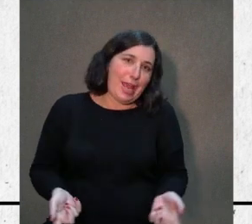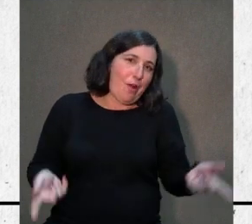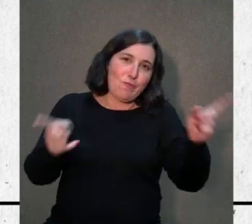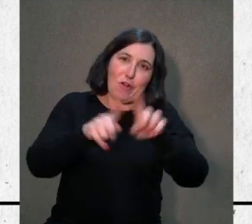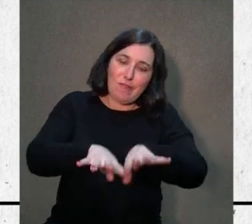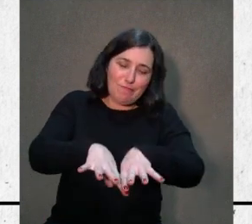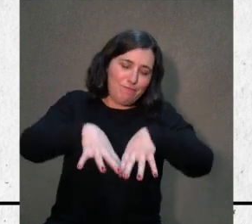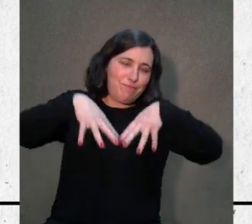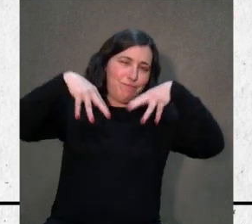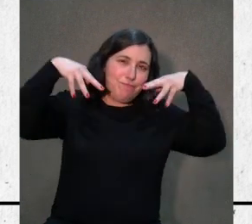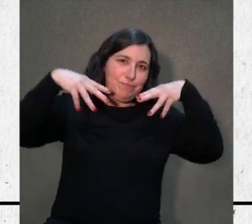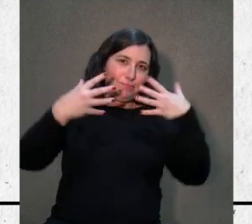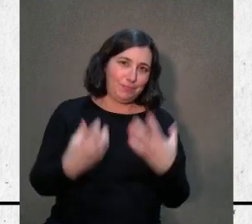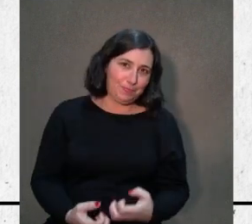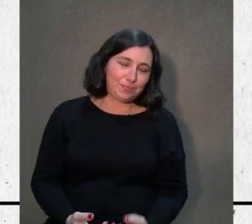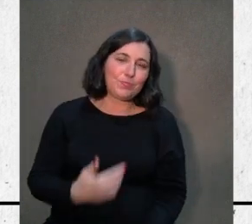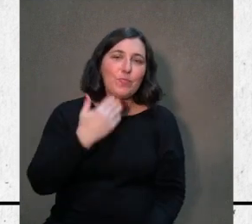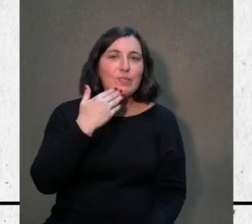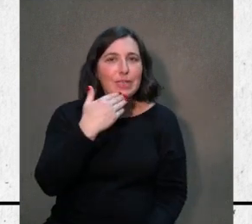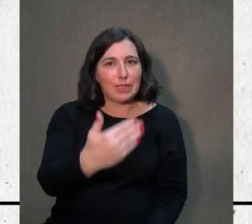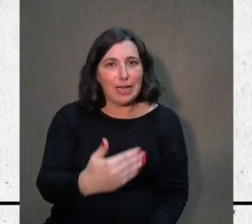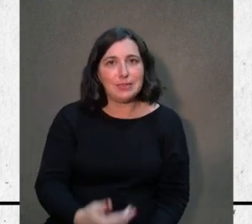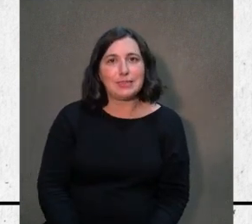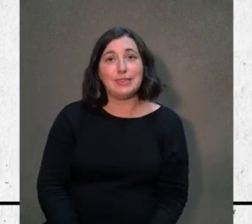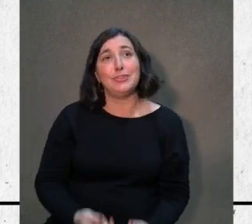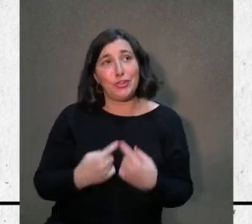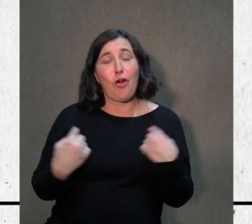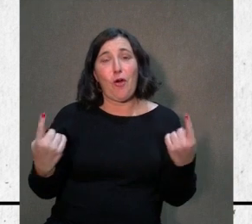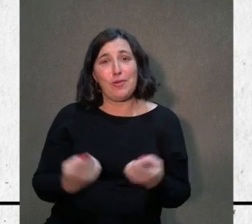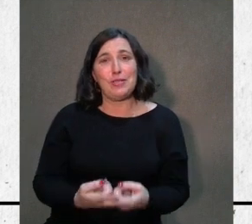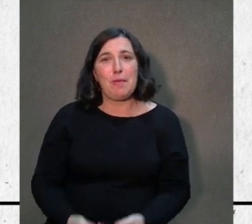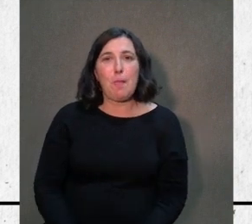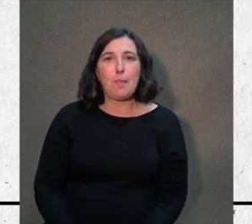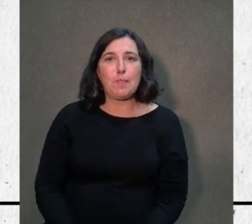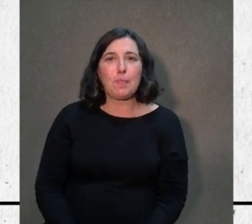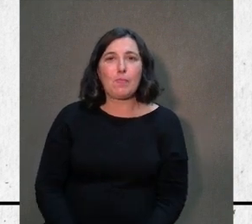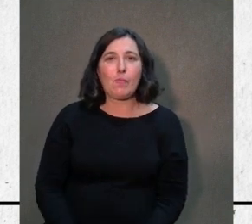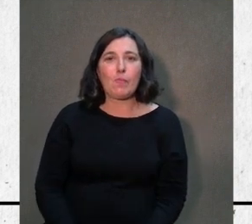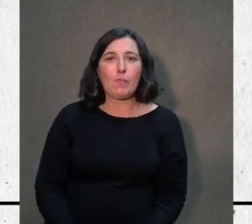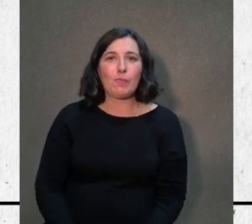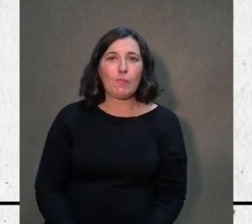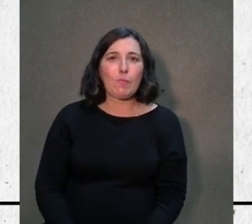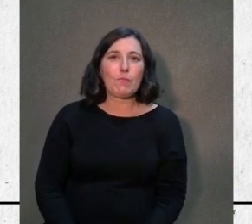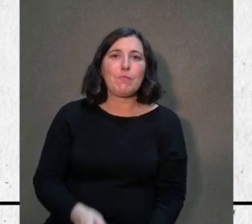tocar a sala llena, esa es la verdad. Bien, gracias Margarita, el deseo de todos. Sí.